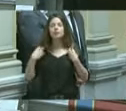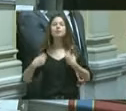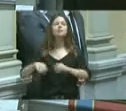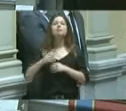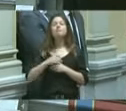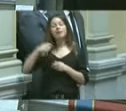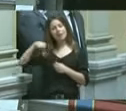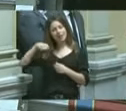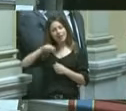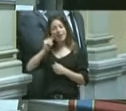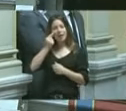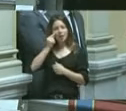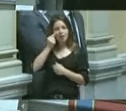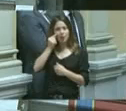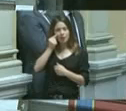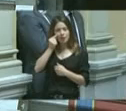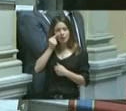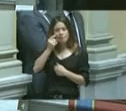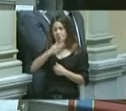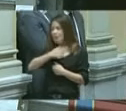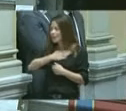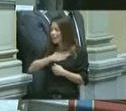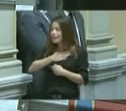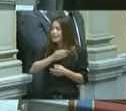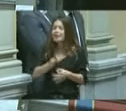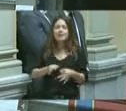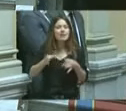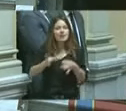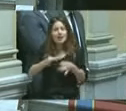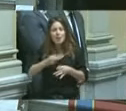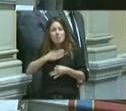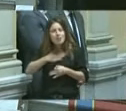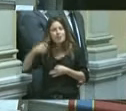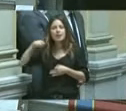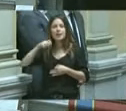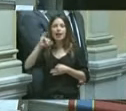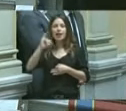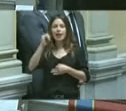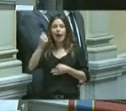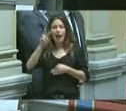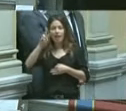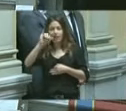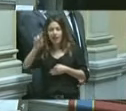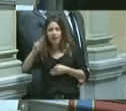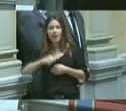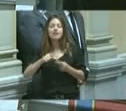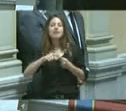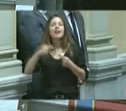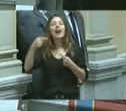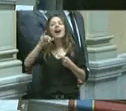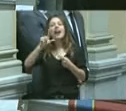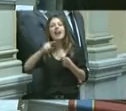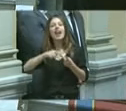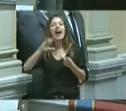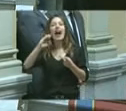Presidente Javier Fernández, porque para mí siempre serás mi presidente Javier Fernández, presidentes de Silva, Vigil y Álvarez